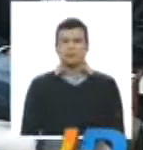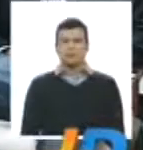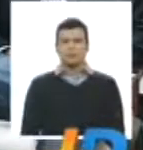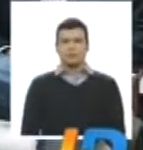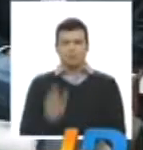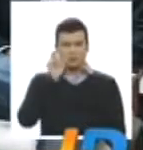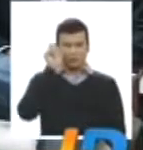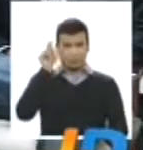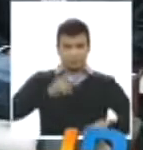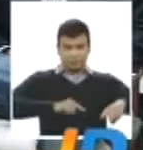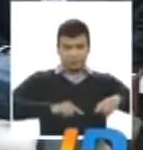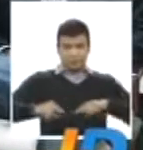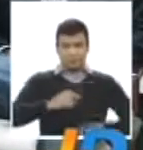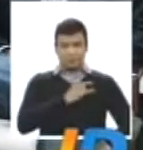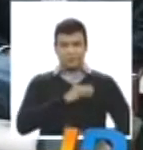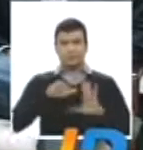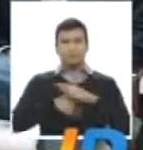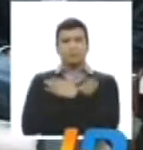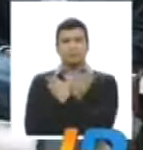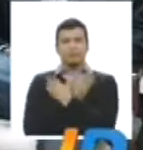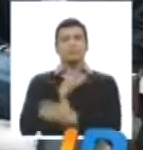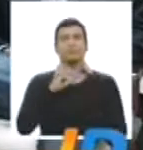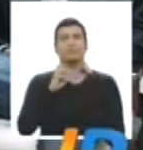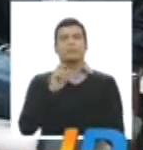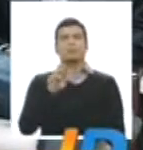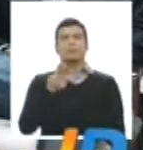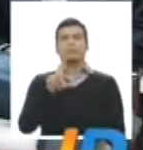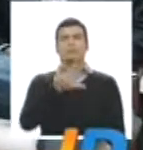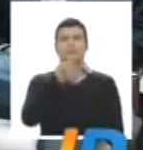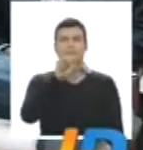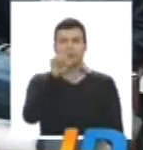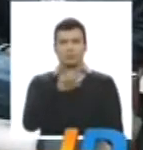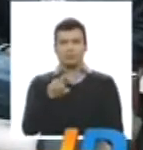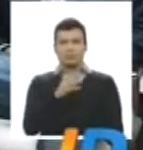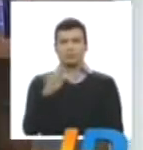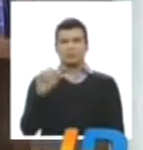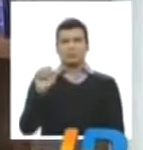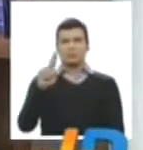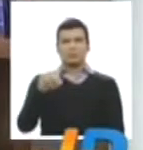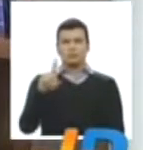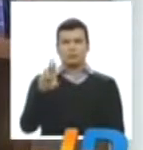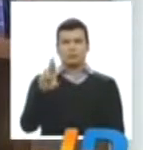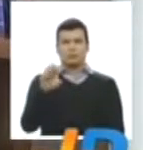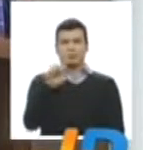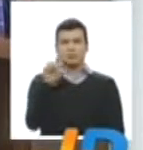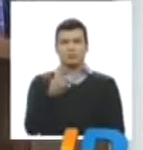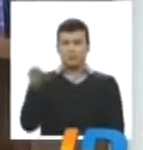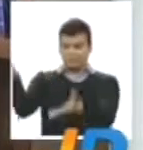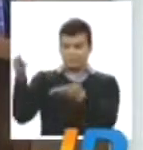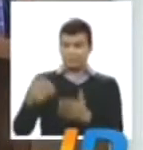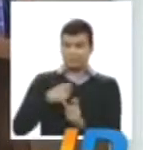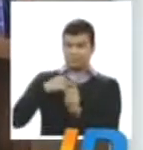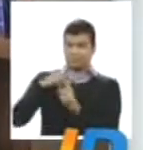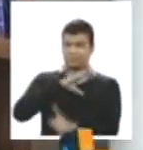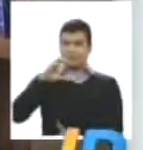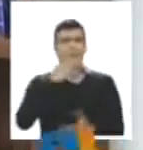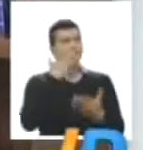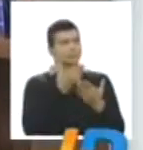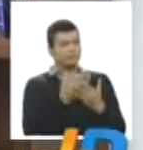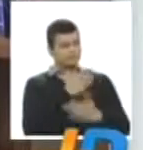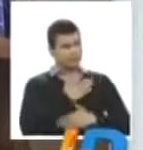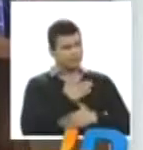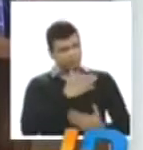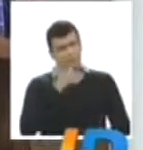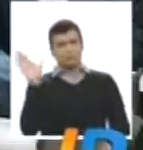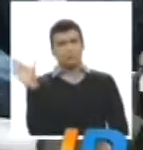Señor rector de la Universidad Santiago de Cali, Carlos Andrés Pérez Galindo, bienvenido a Más Pacífico. Muchas gracias, Gildardo. Un saludo muy especial para todos los televidentes